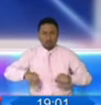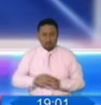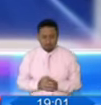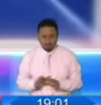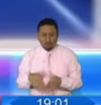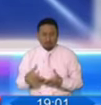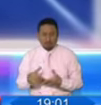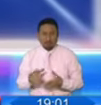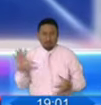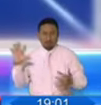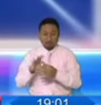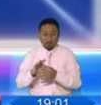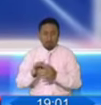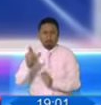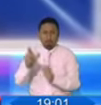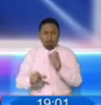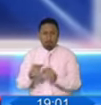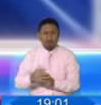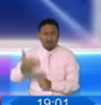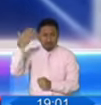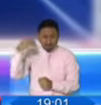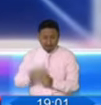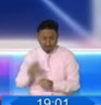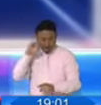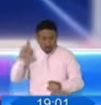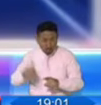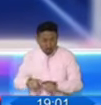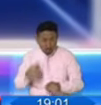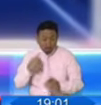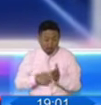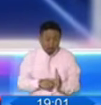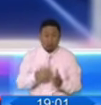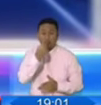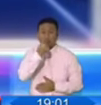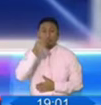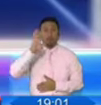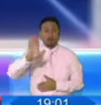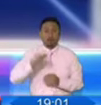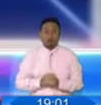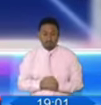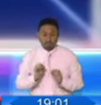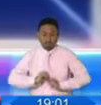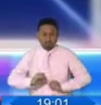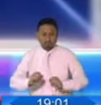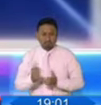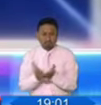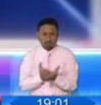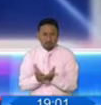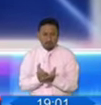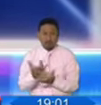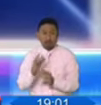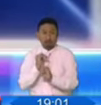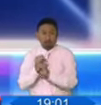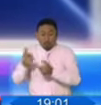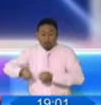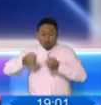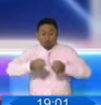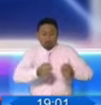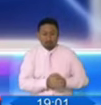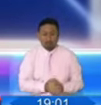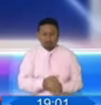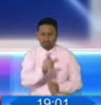con personajes nefastos de la historia nacional, como los Bucarán, al entregar servicios e instituciones a